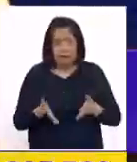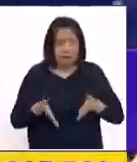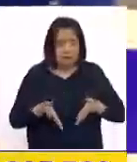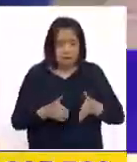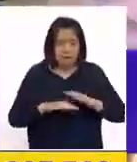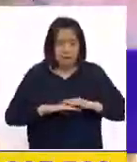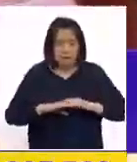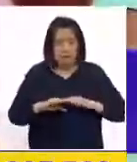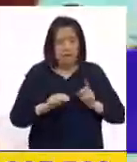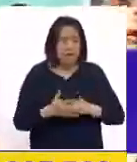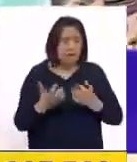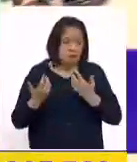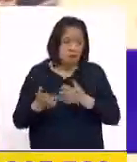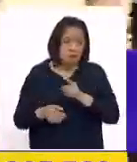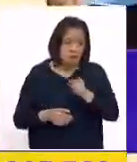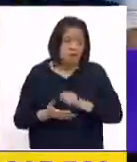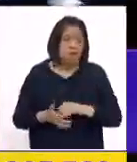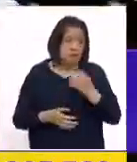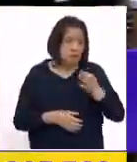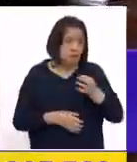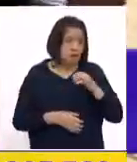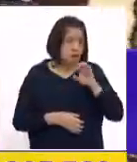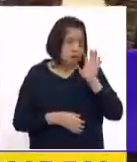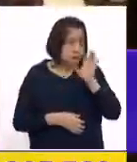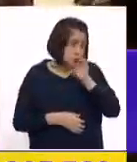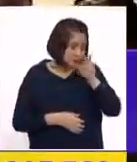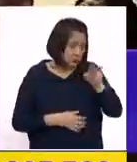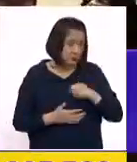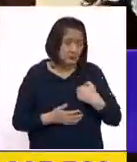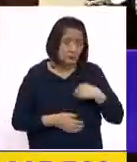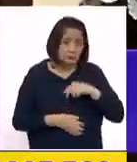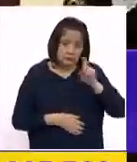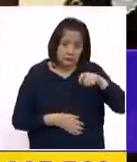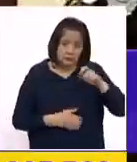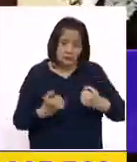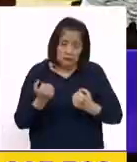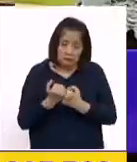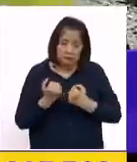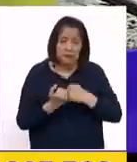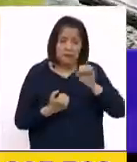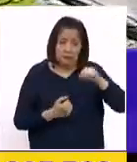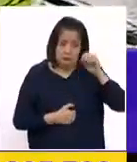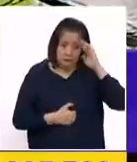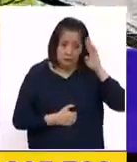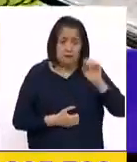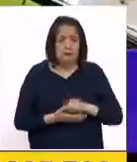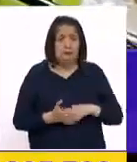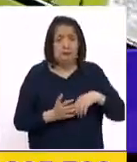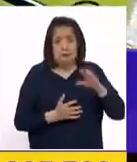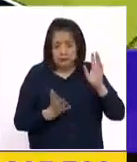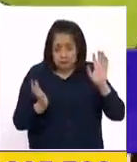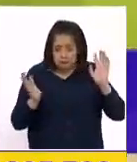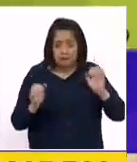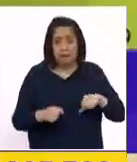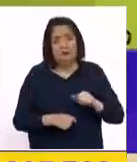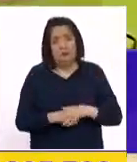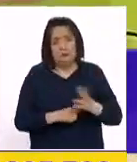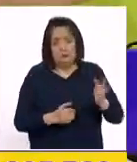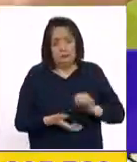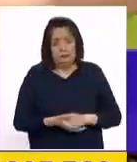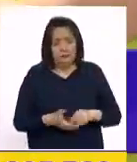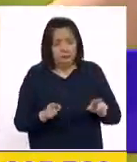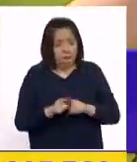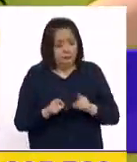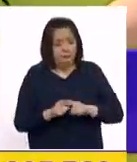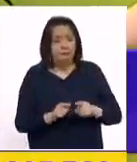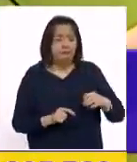completo abandono. Es cierto, como usted está viendo, nosotros necesitamos el apoyo de la policía, más que todo, ¿no?